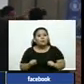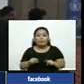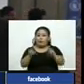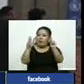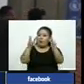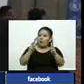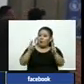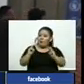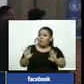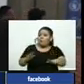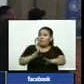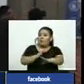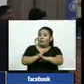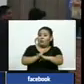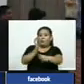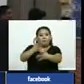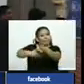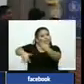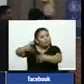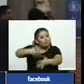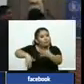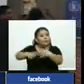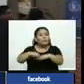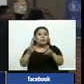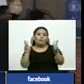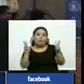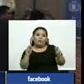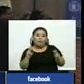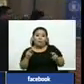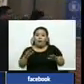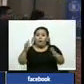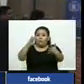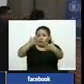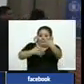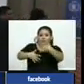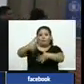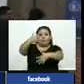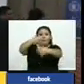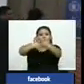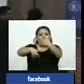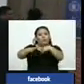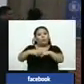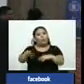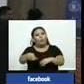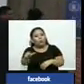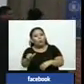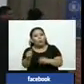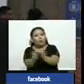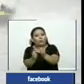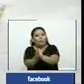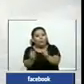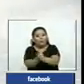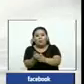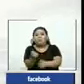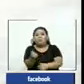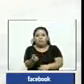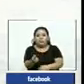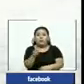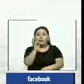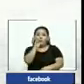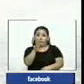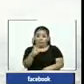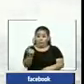de amenazas marinas, en temas de tsunamis y otras amenazas que tenemos frente en la costa. Según